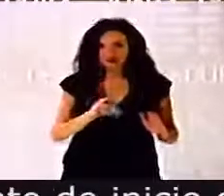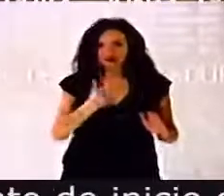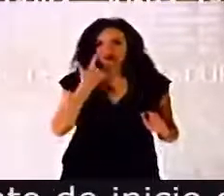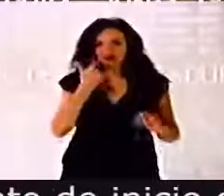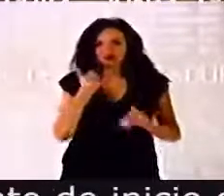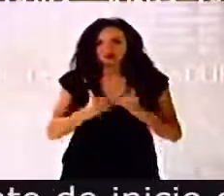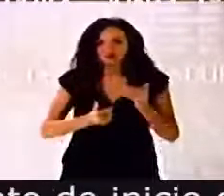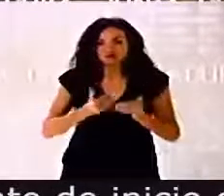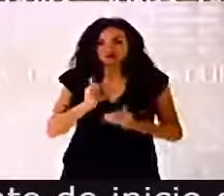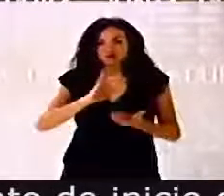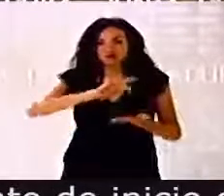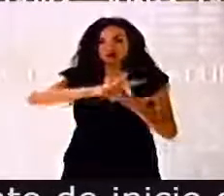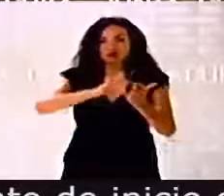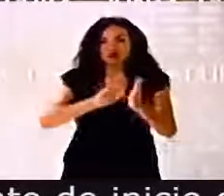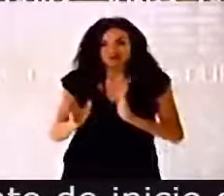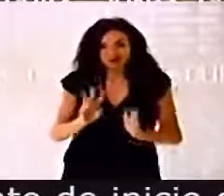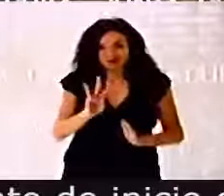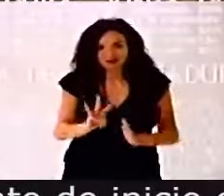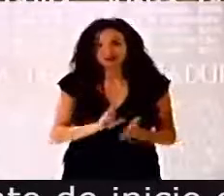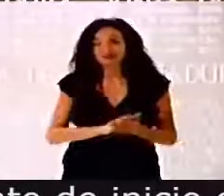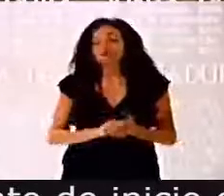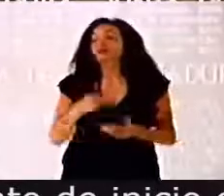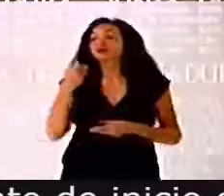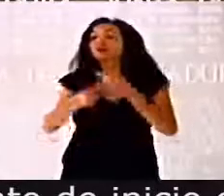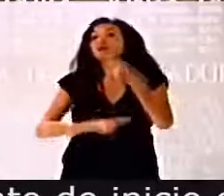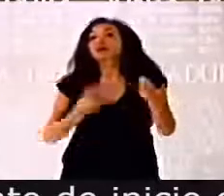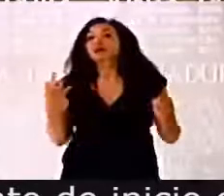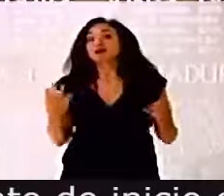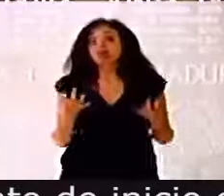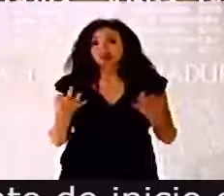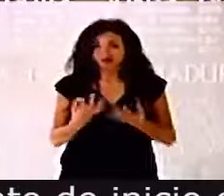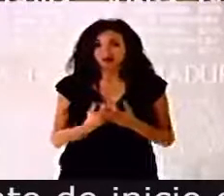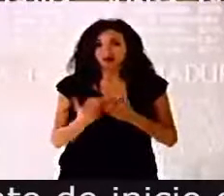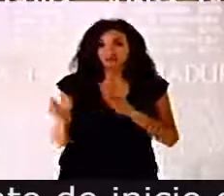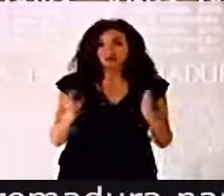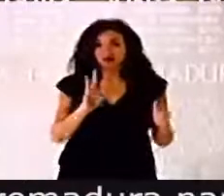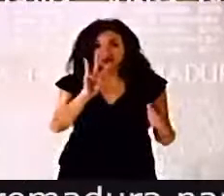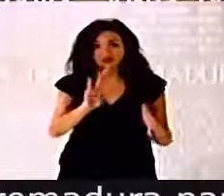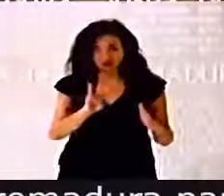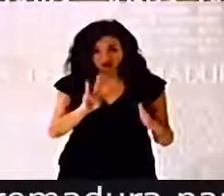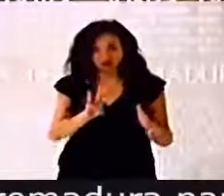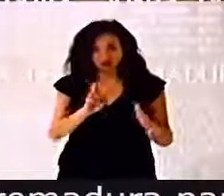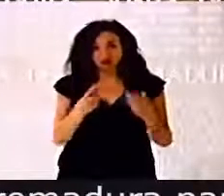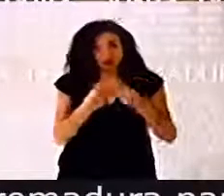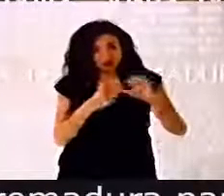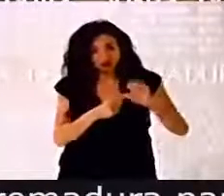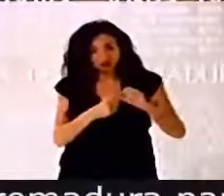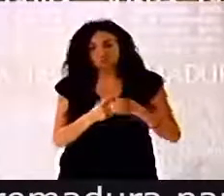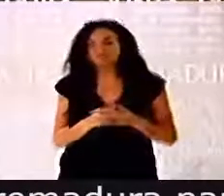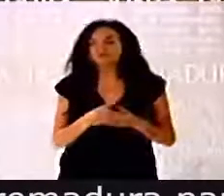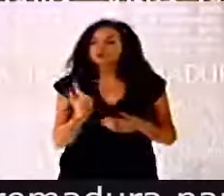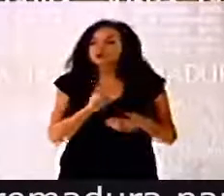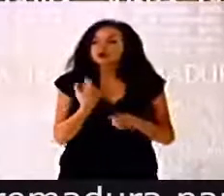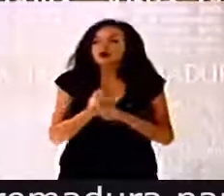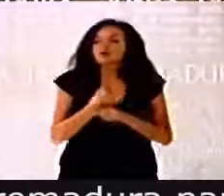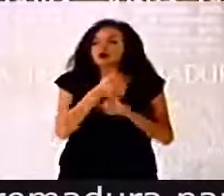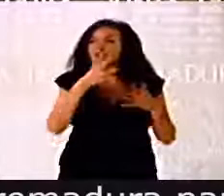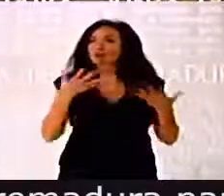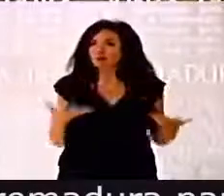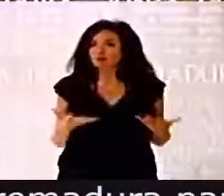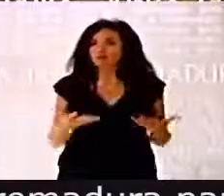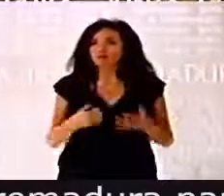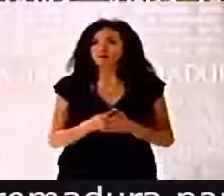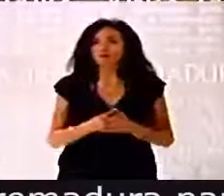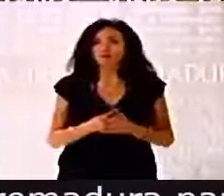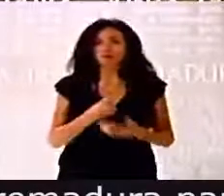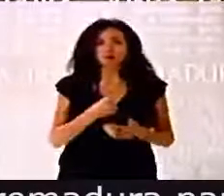¿Qué está haciendo la Junta de Extremadura para depurar y aclarar la fase 3 en la que nos encontramos? Estamos trabajando ahora mismo en 1,